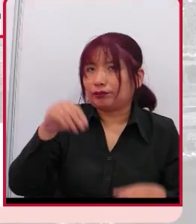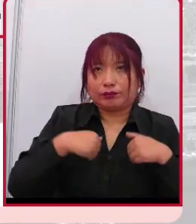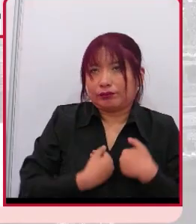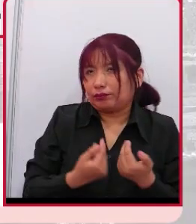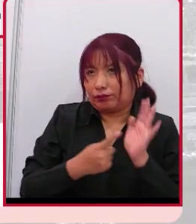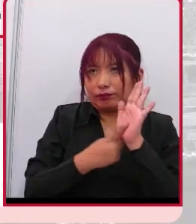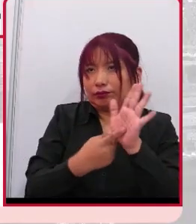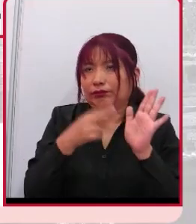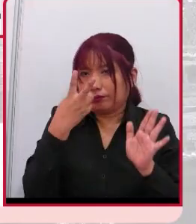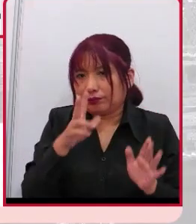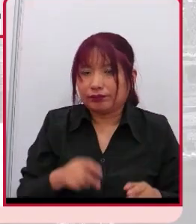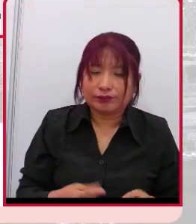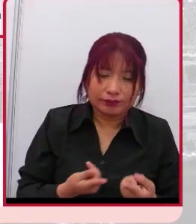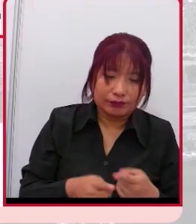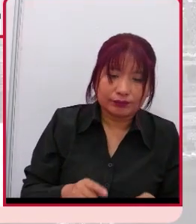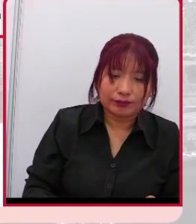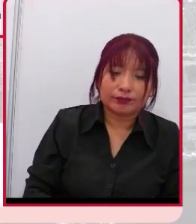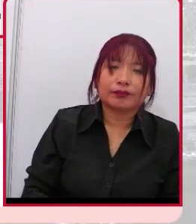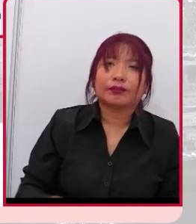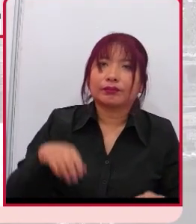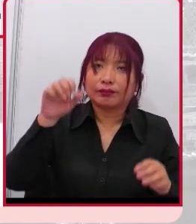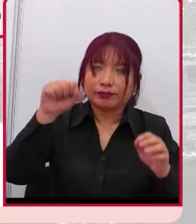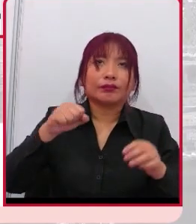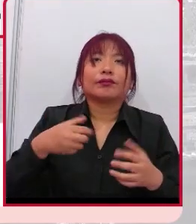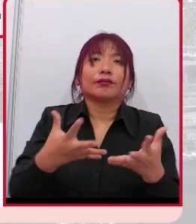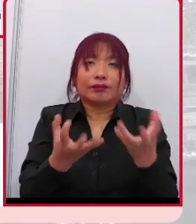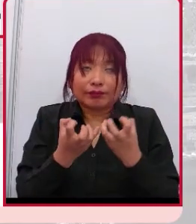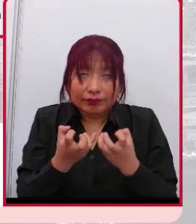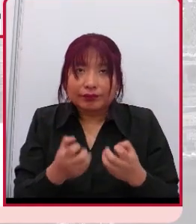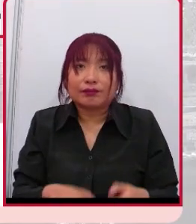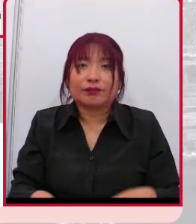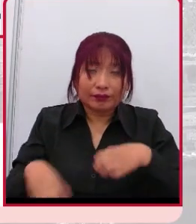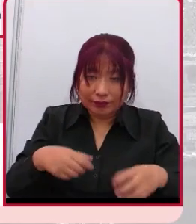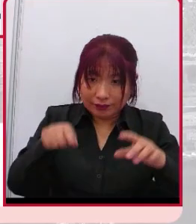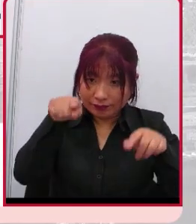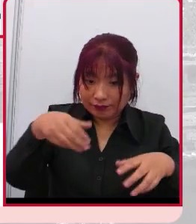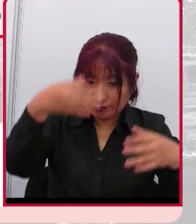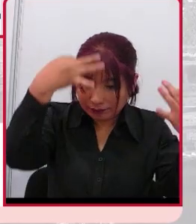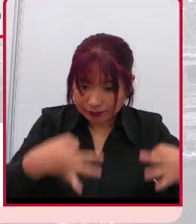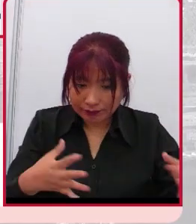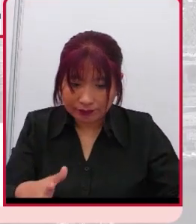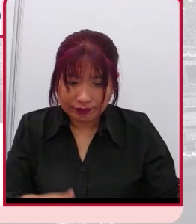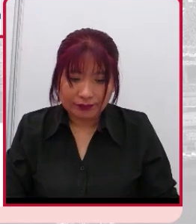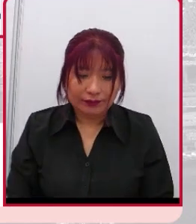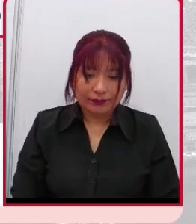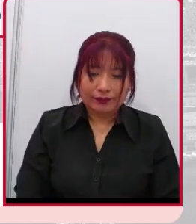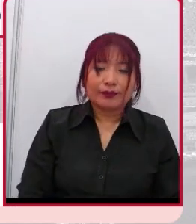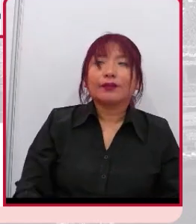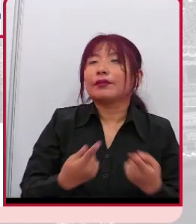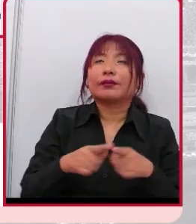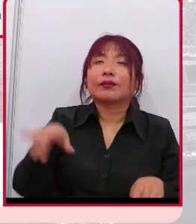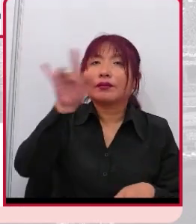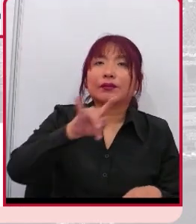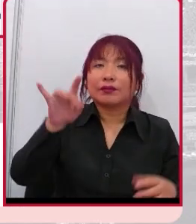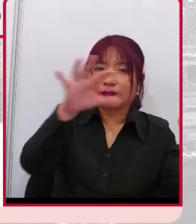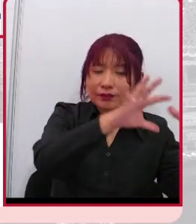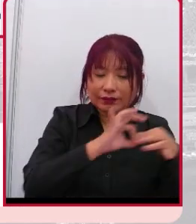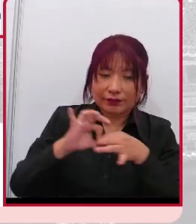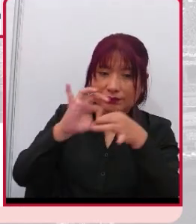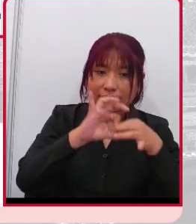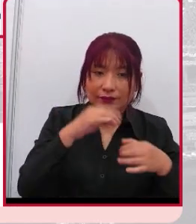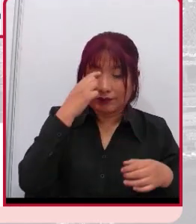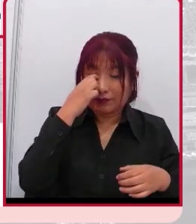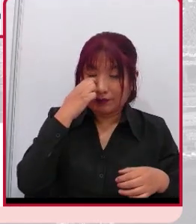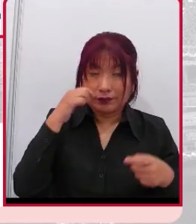colocar, poder hacerlo realidad. Para eso utilizamos una fusión entre